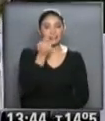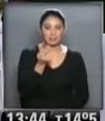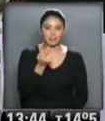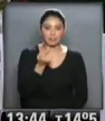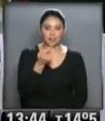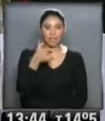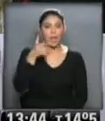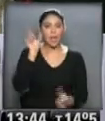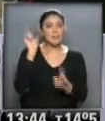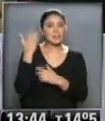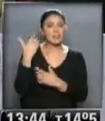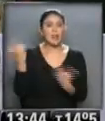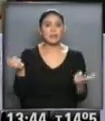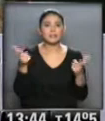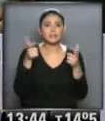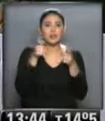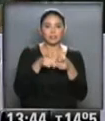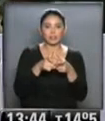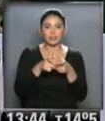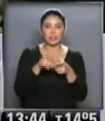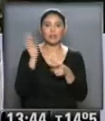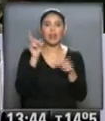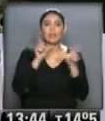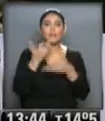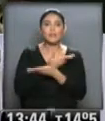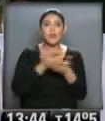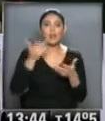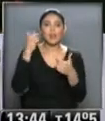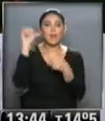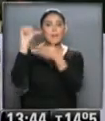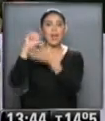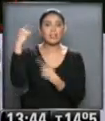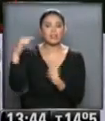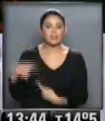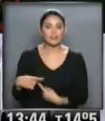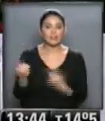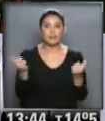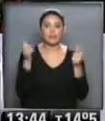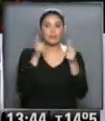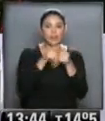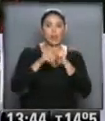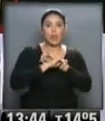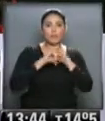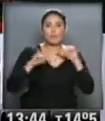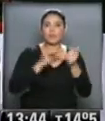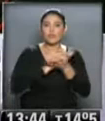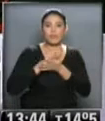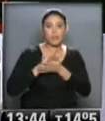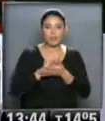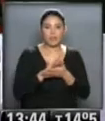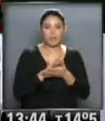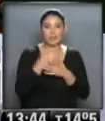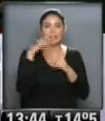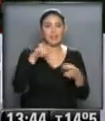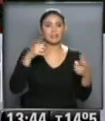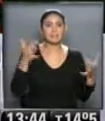una experiencia de reunirse, creo, de las televisoras públicas, de reestablecer nueva información entre y crear